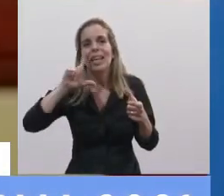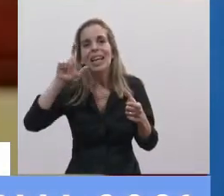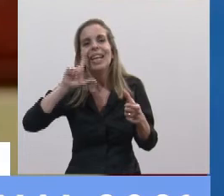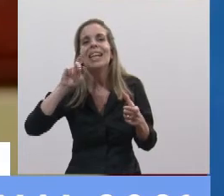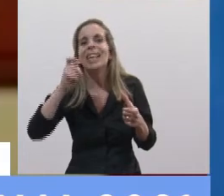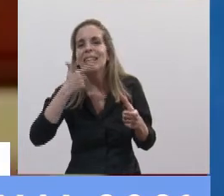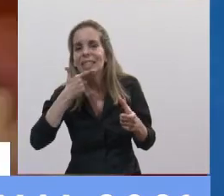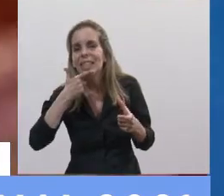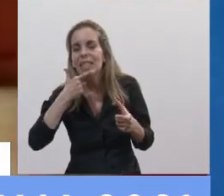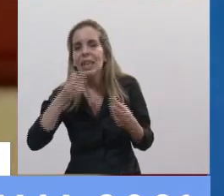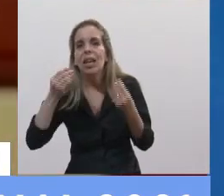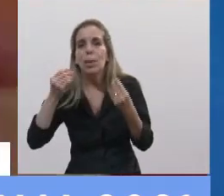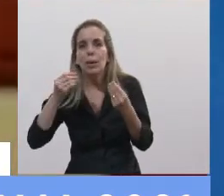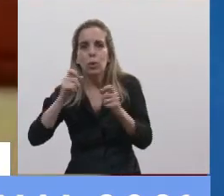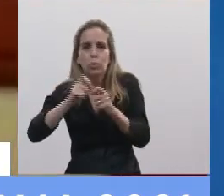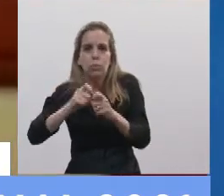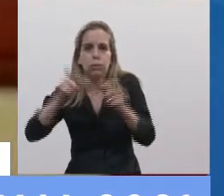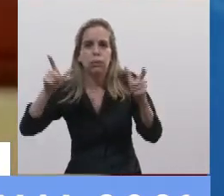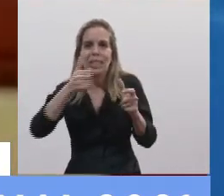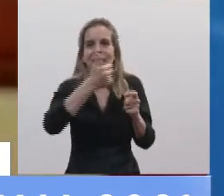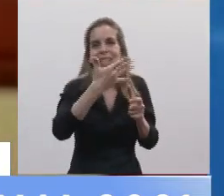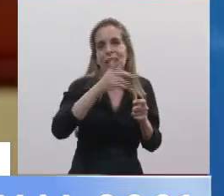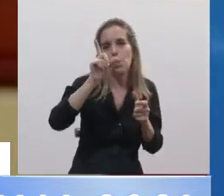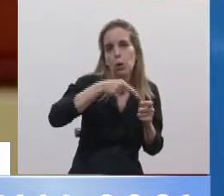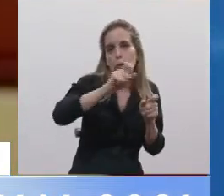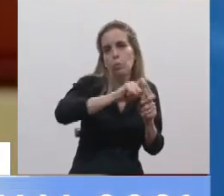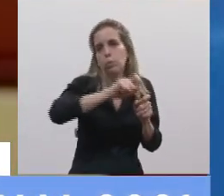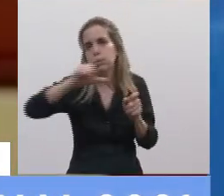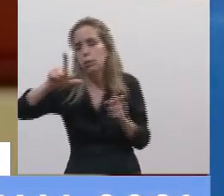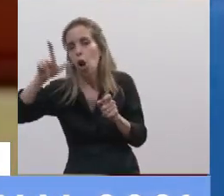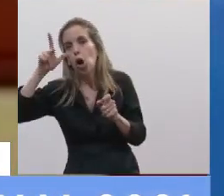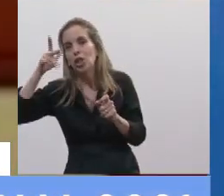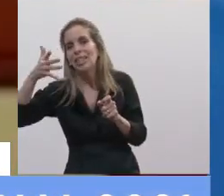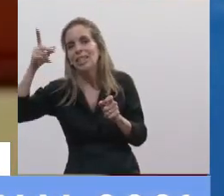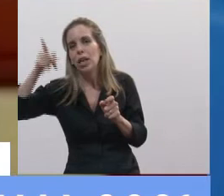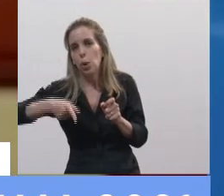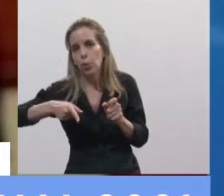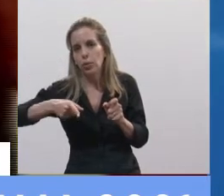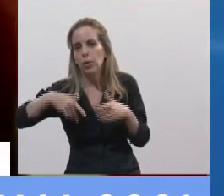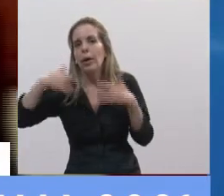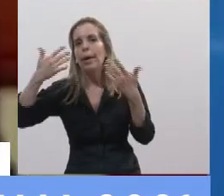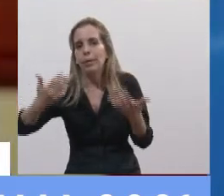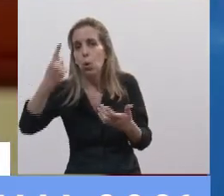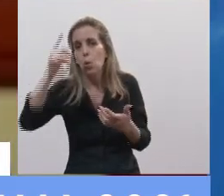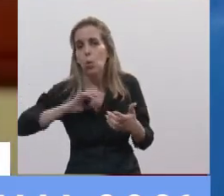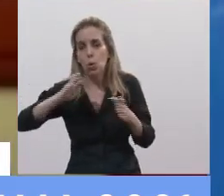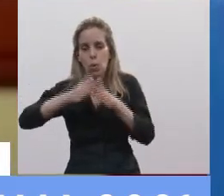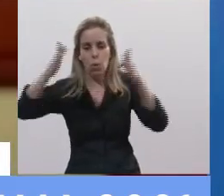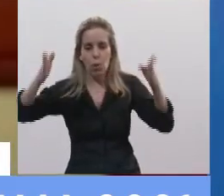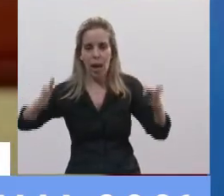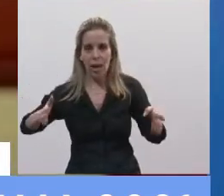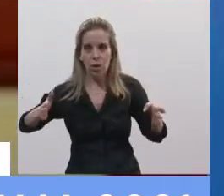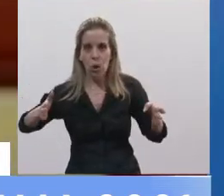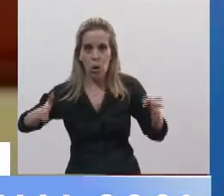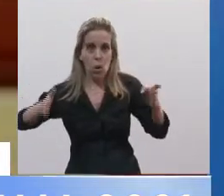no disminuyó, sino que aumentó del 65% al 85%. Es decir, en un año, todo aquello